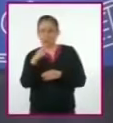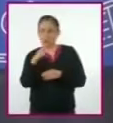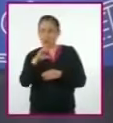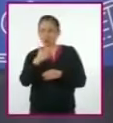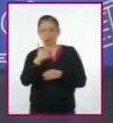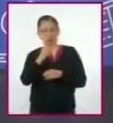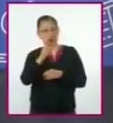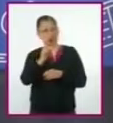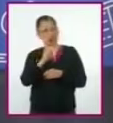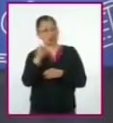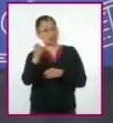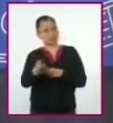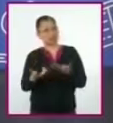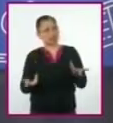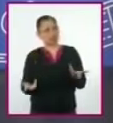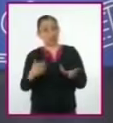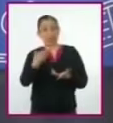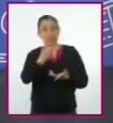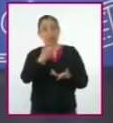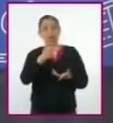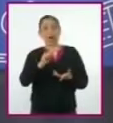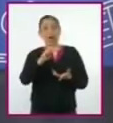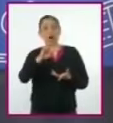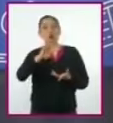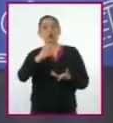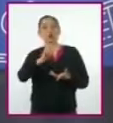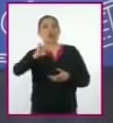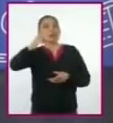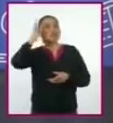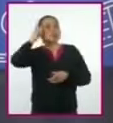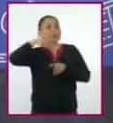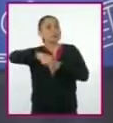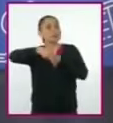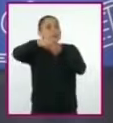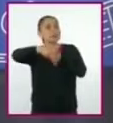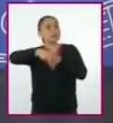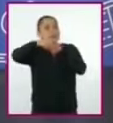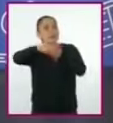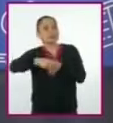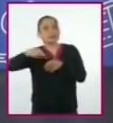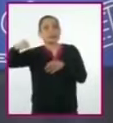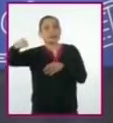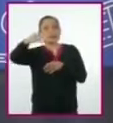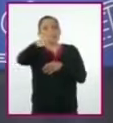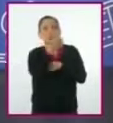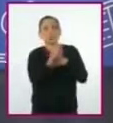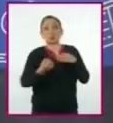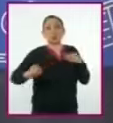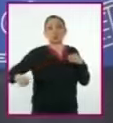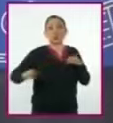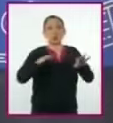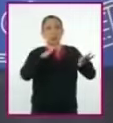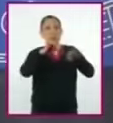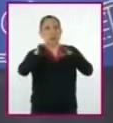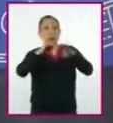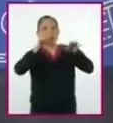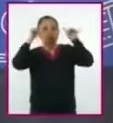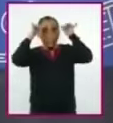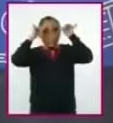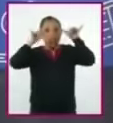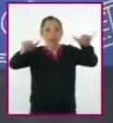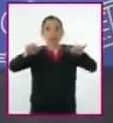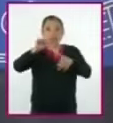gauchos? Los gauchos eran jinetes trashumantes y diestros en los trabajos ganaderos